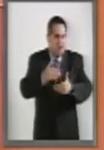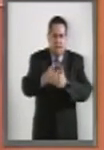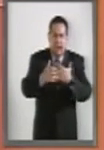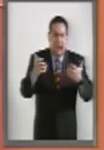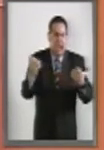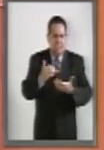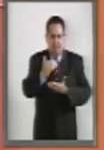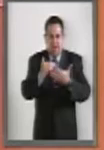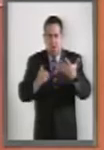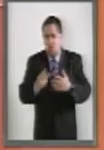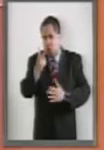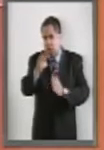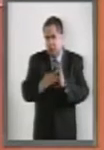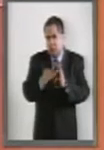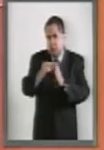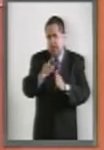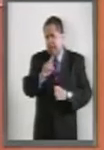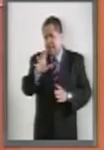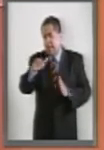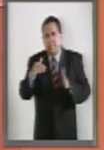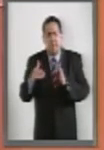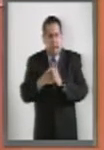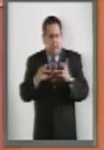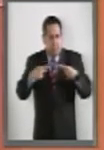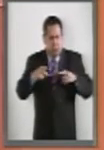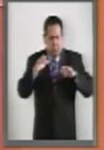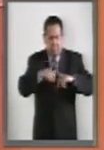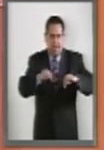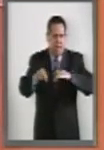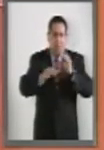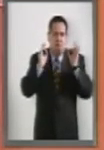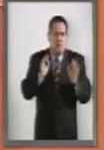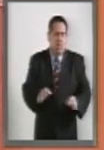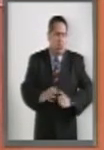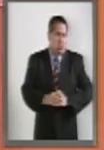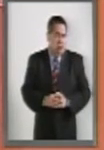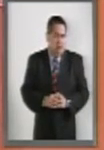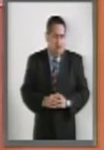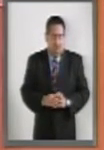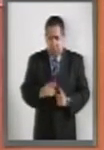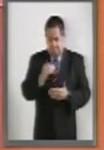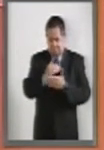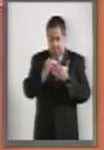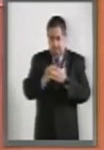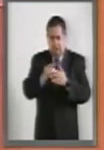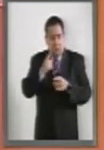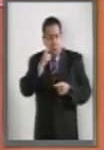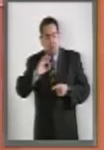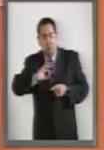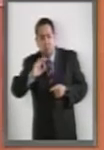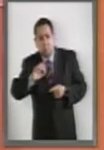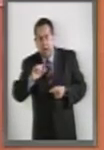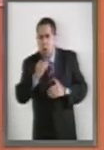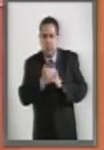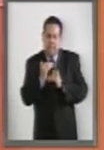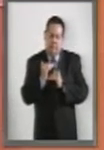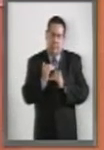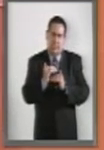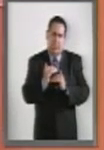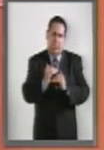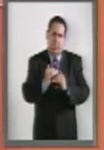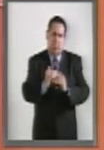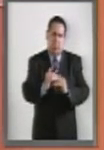de más de 2.100.000 empleos formales, una inflación que se encuentra en sus mínimos